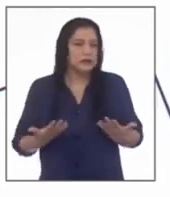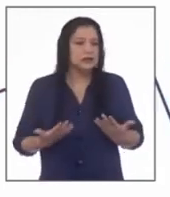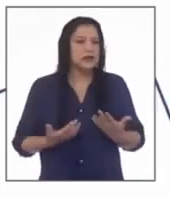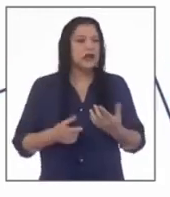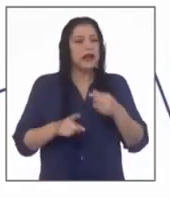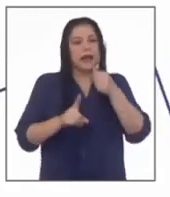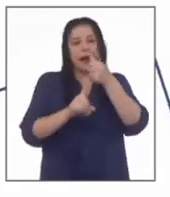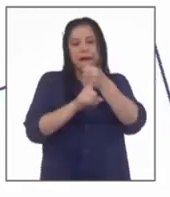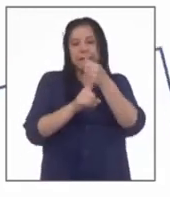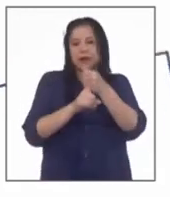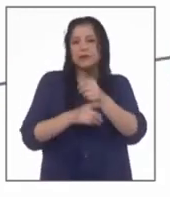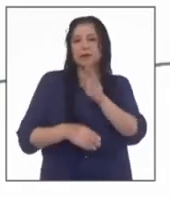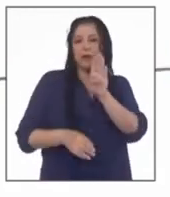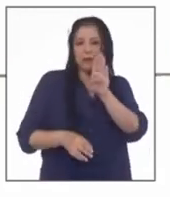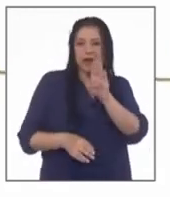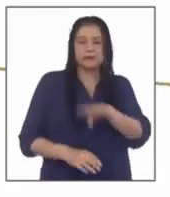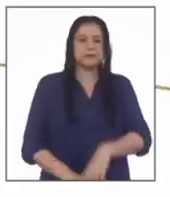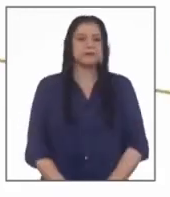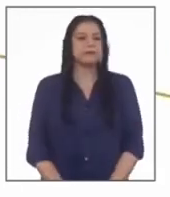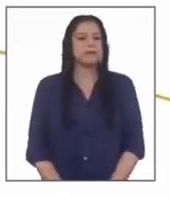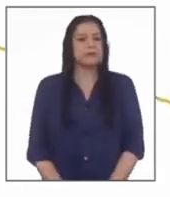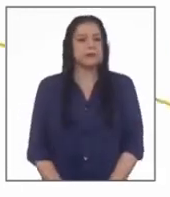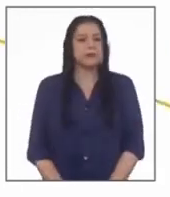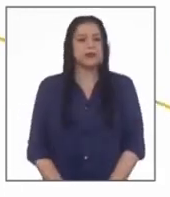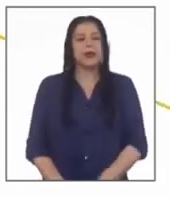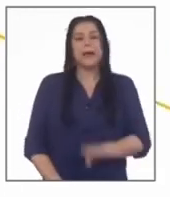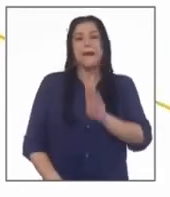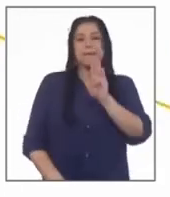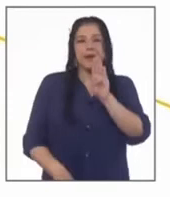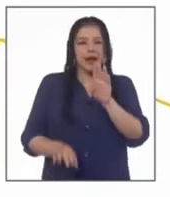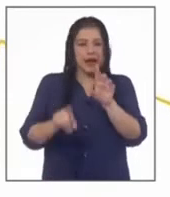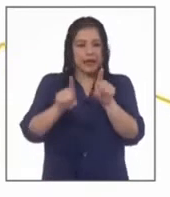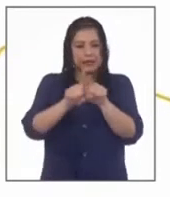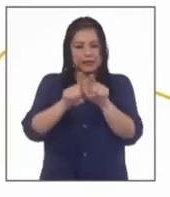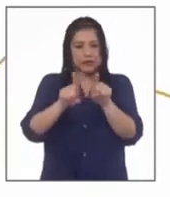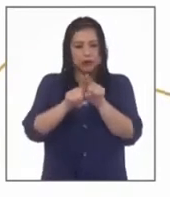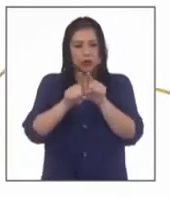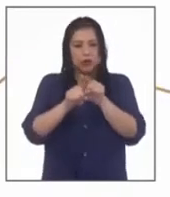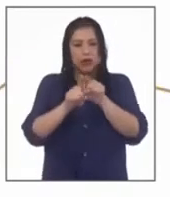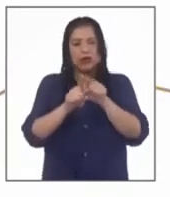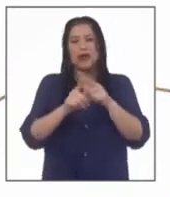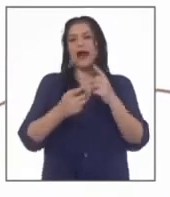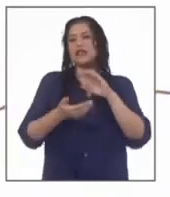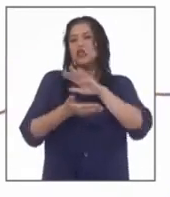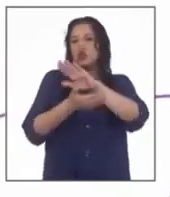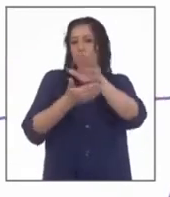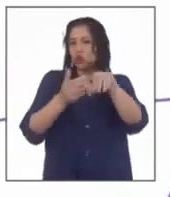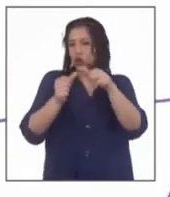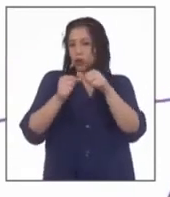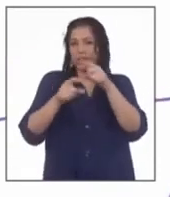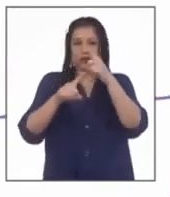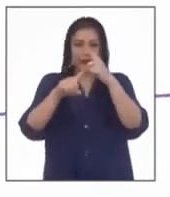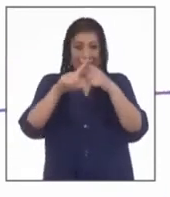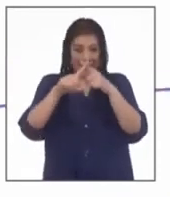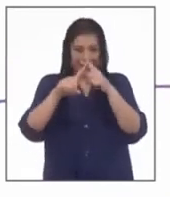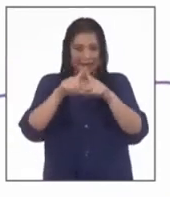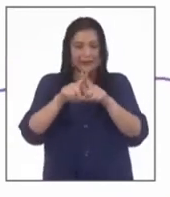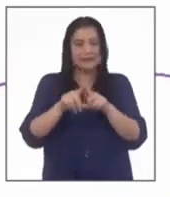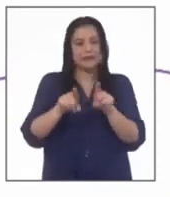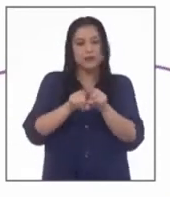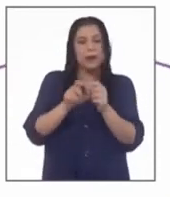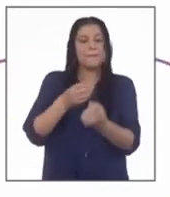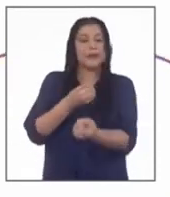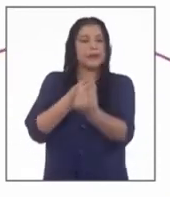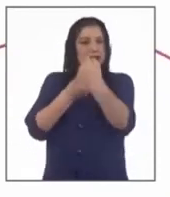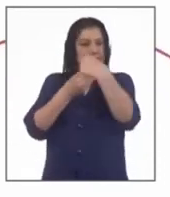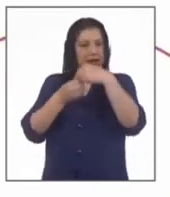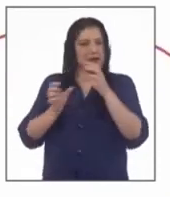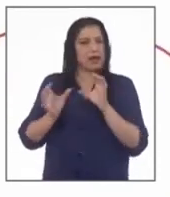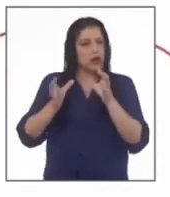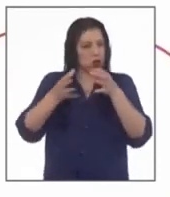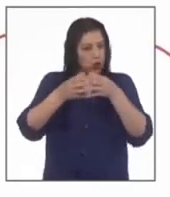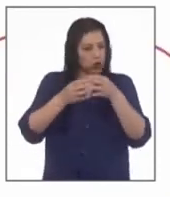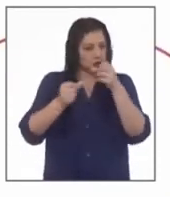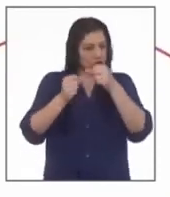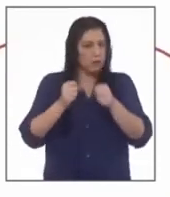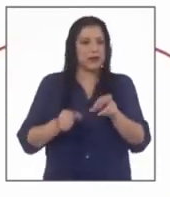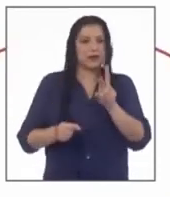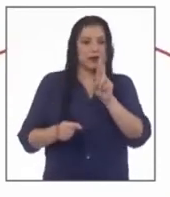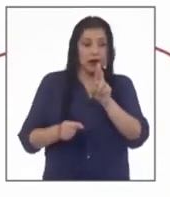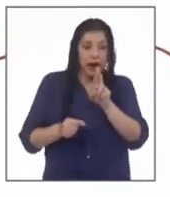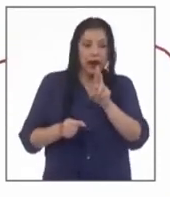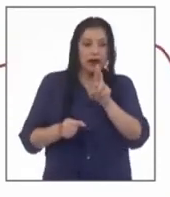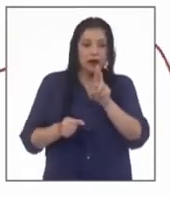mismo intervalo B se lee: el conjunto B es igual a todos los valores X tal que X pertenece al conjunto de números